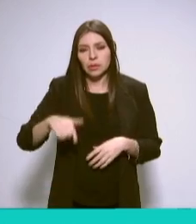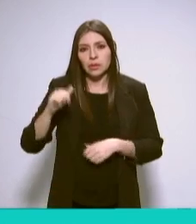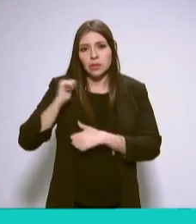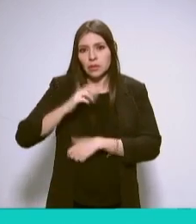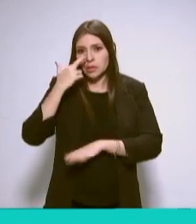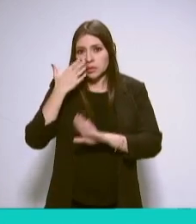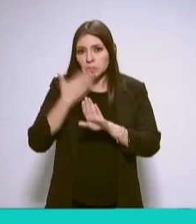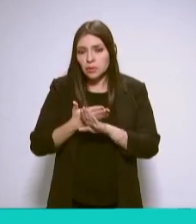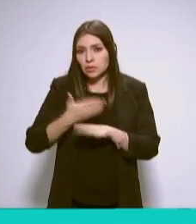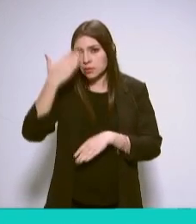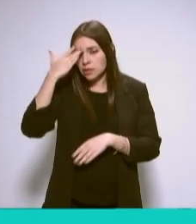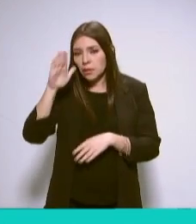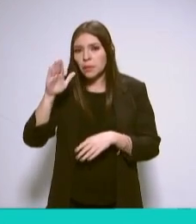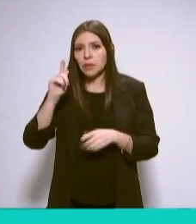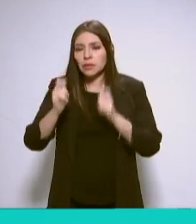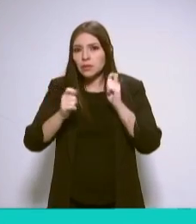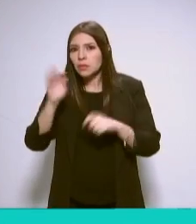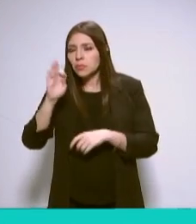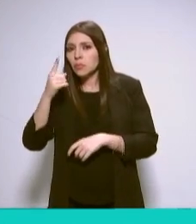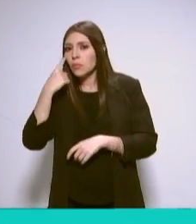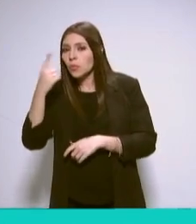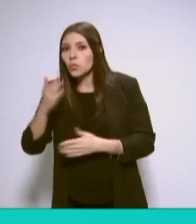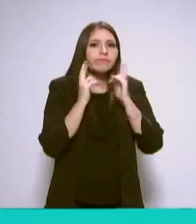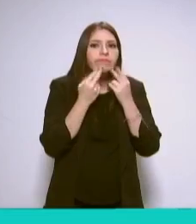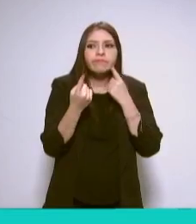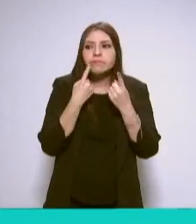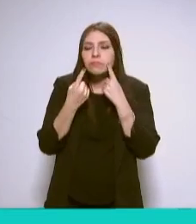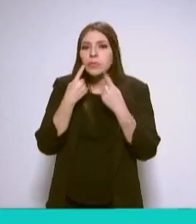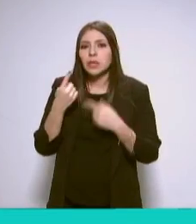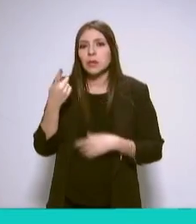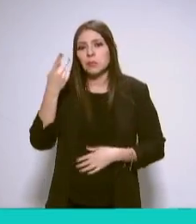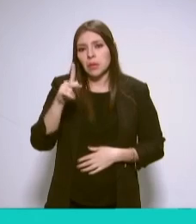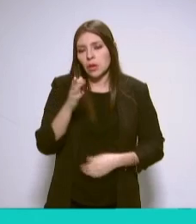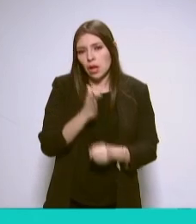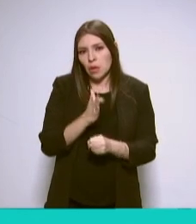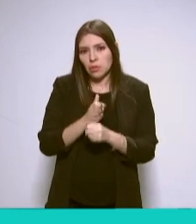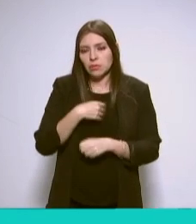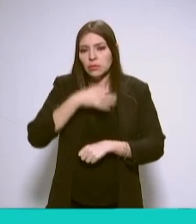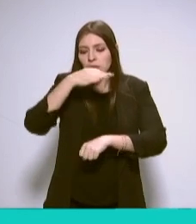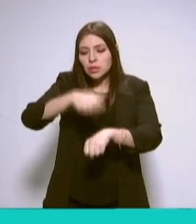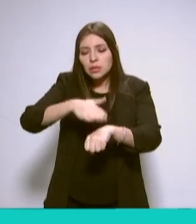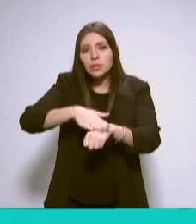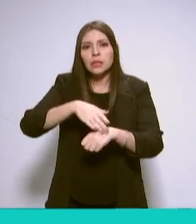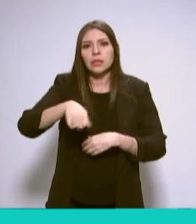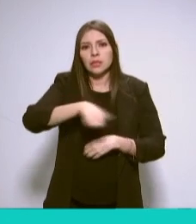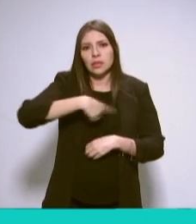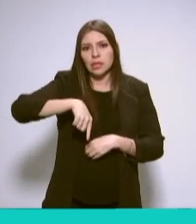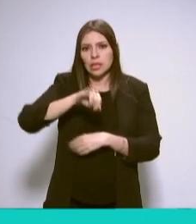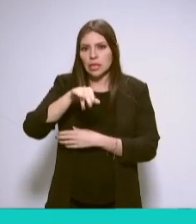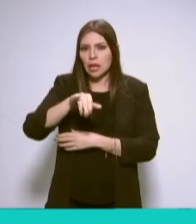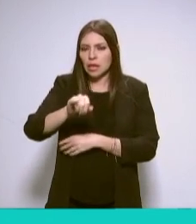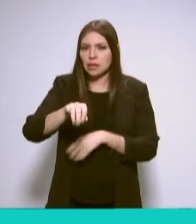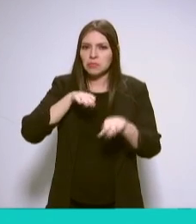para conocer cualquier, digamos, violación a esto, a este derecho. El INAI seguirá trabajando, seguirá garantizando sus derechos